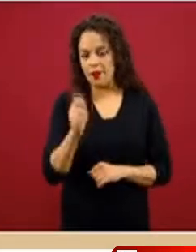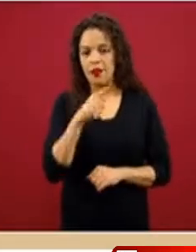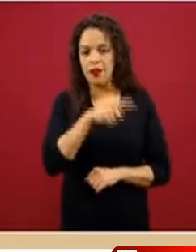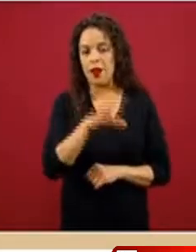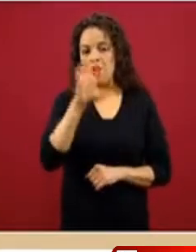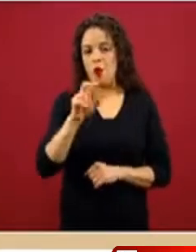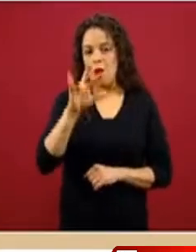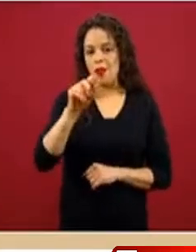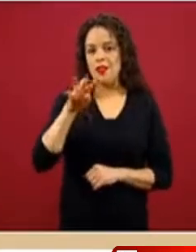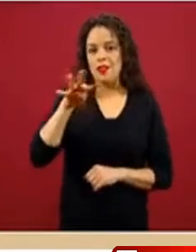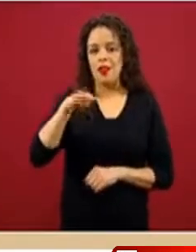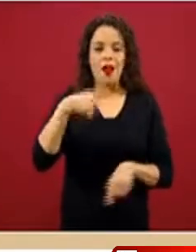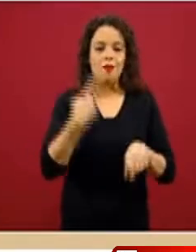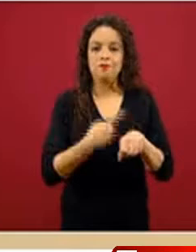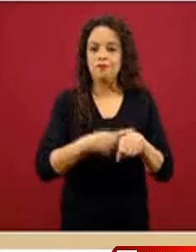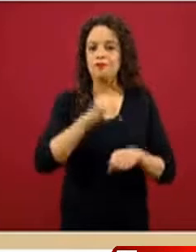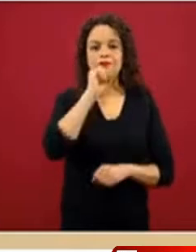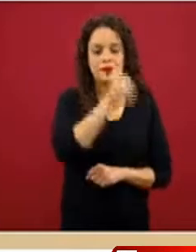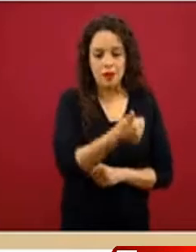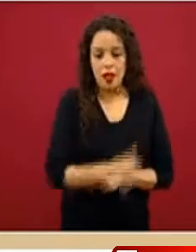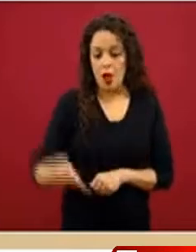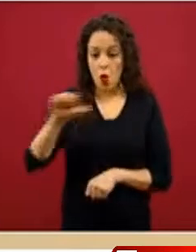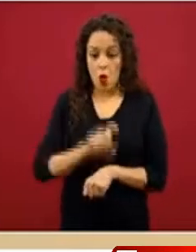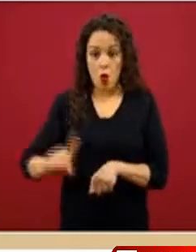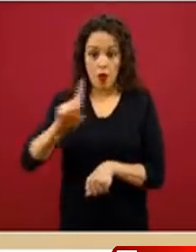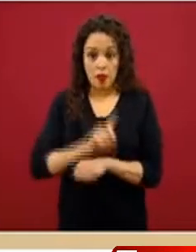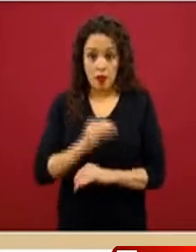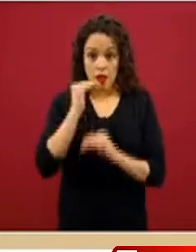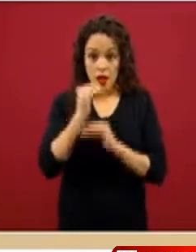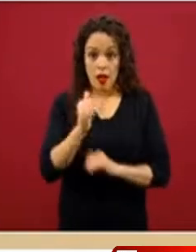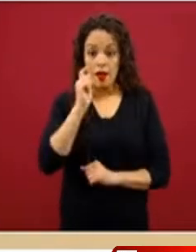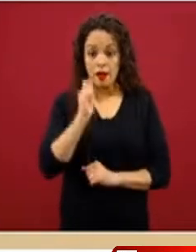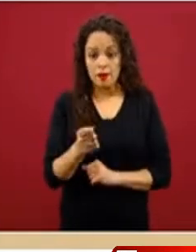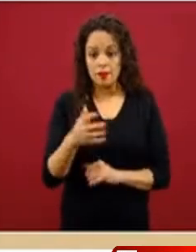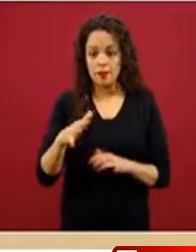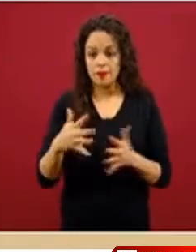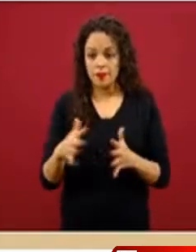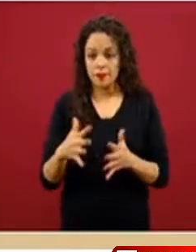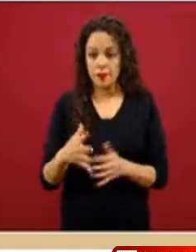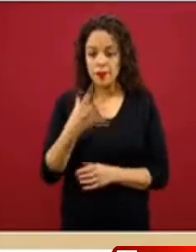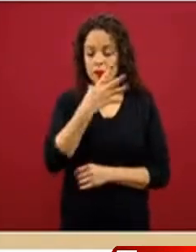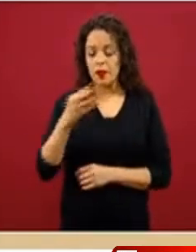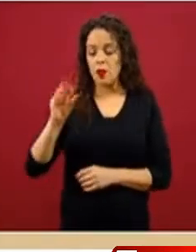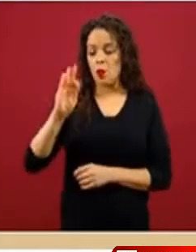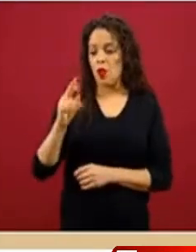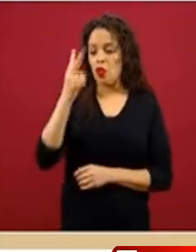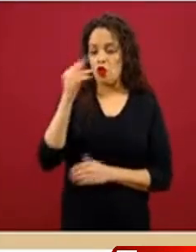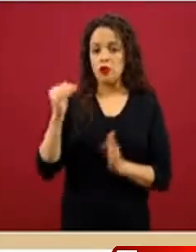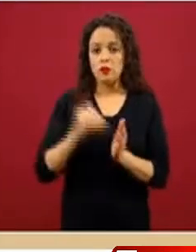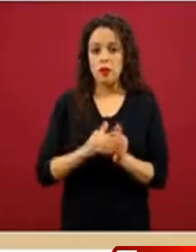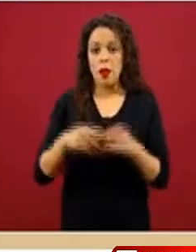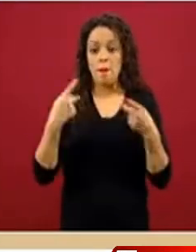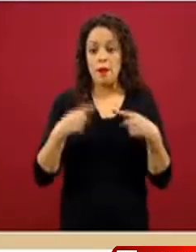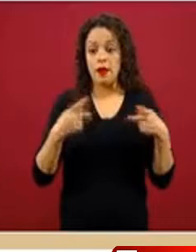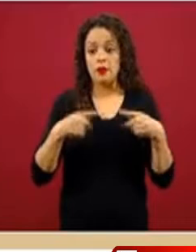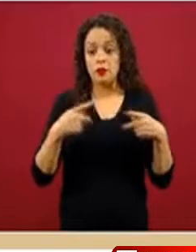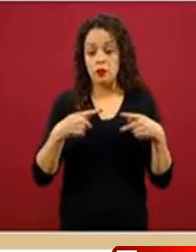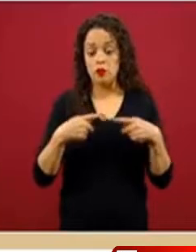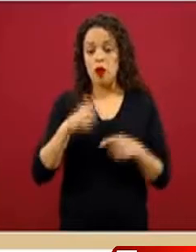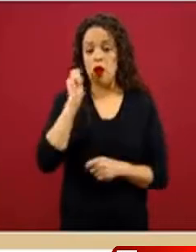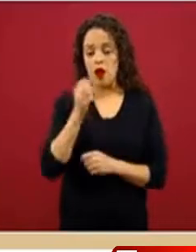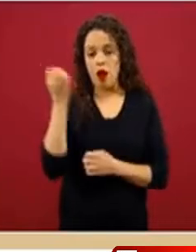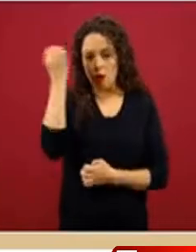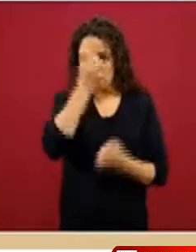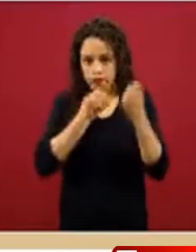COVID-19 y al corte del día de hoy son un poco más de 542,000 las personas que han ingresado a un protocolo